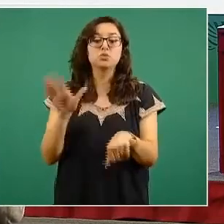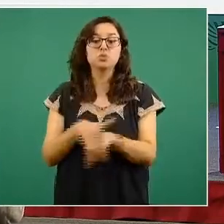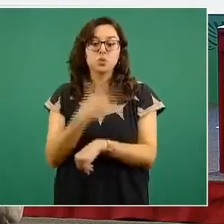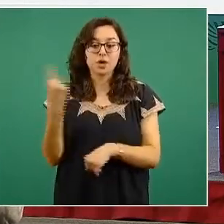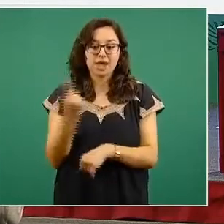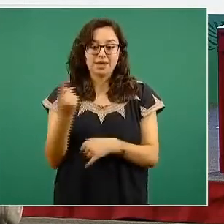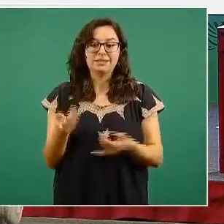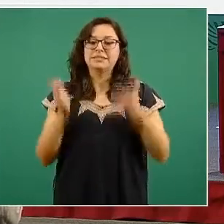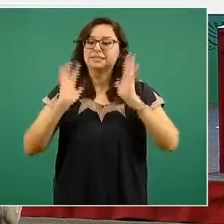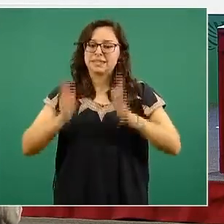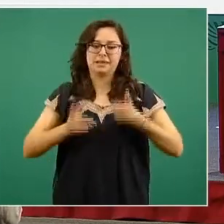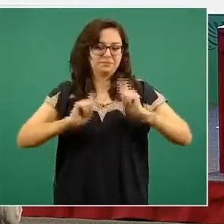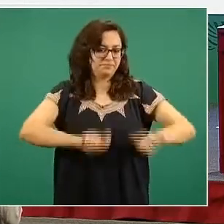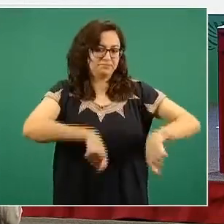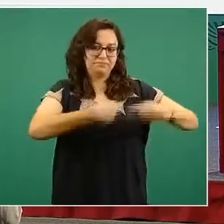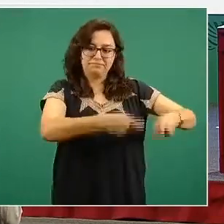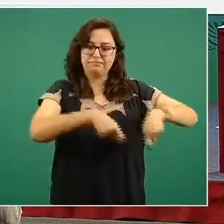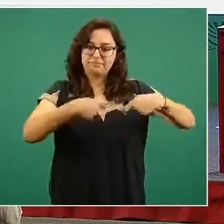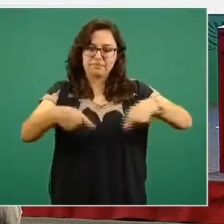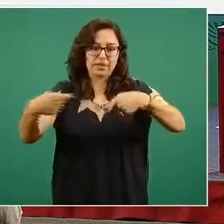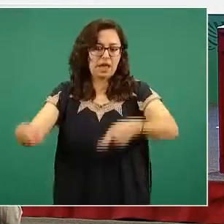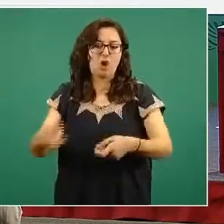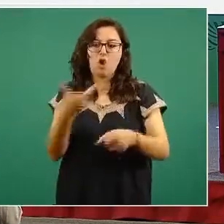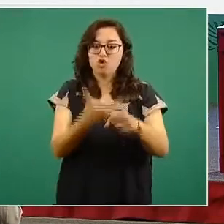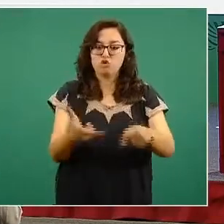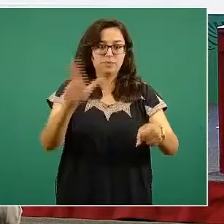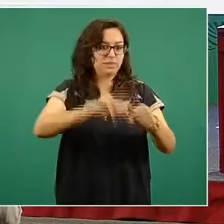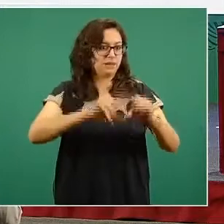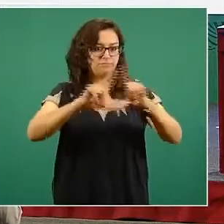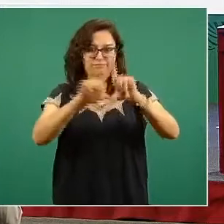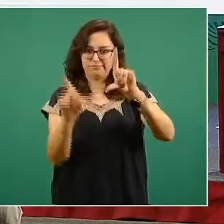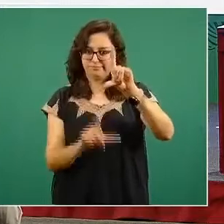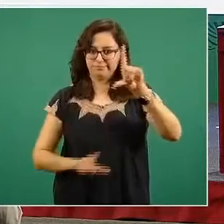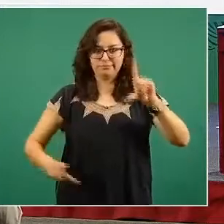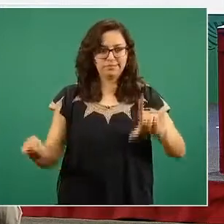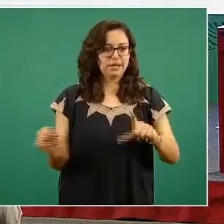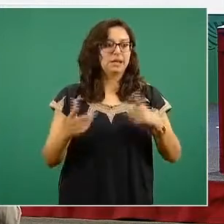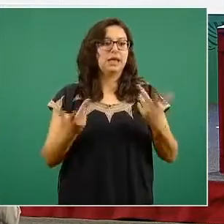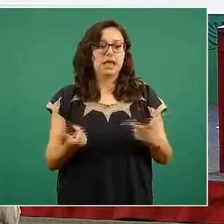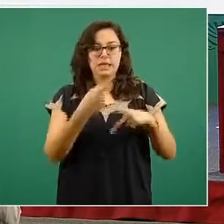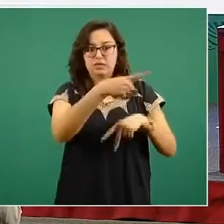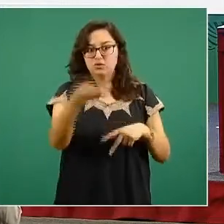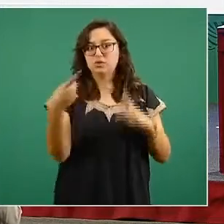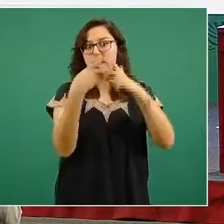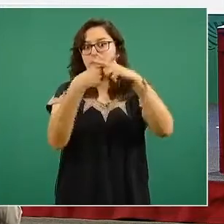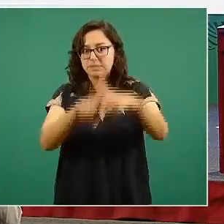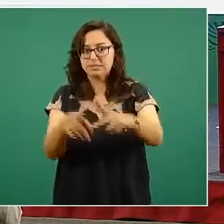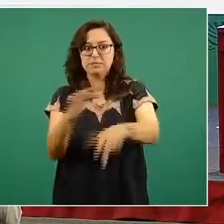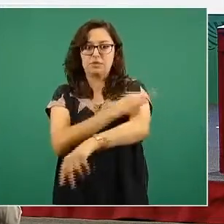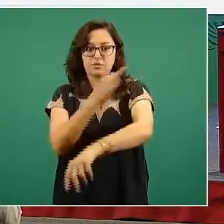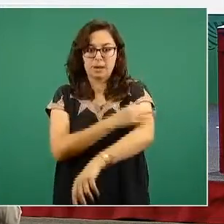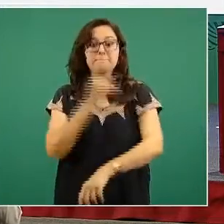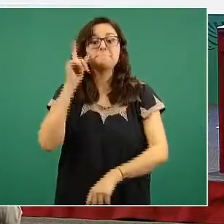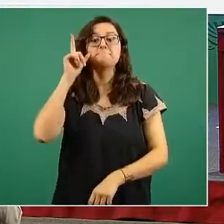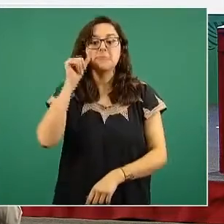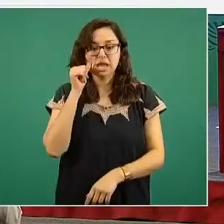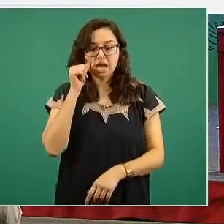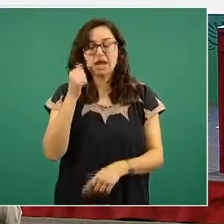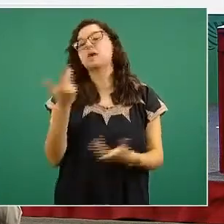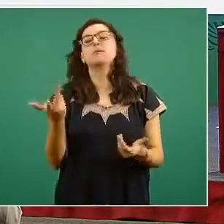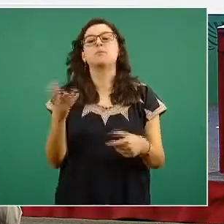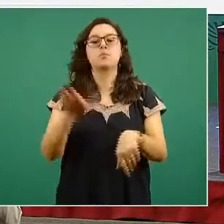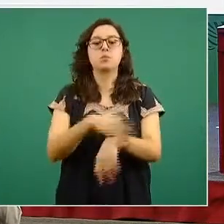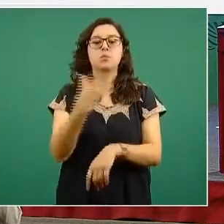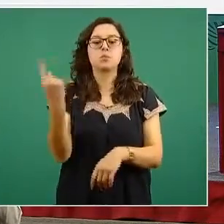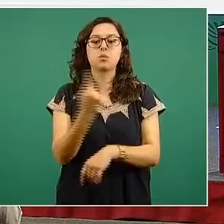transferencia hacia la vacunación masiva. Esto es lo que explica que hoy hayamos tenido una vacunación mucho menor, porque el propio